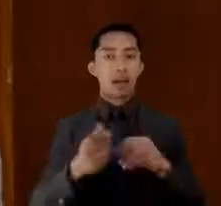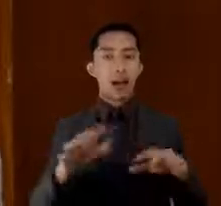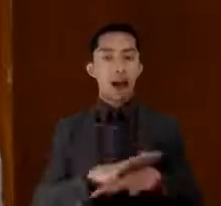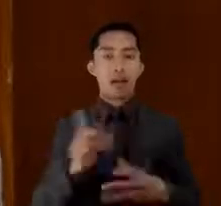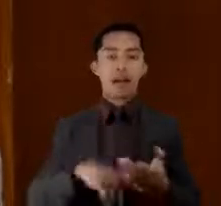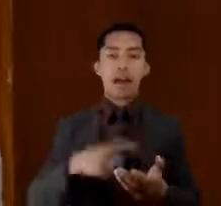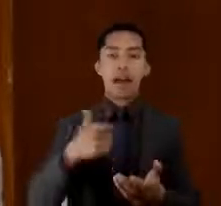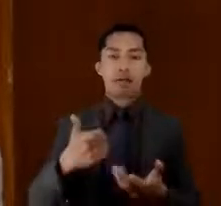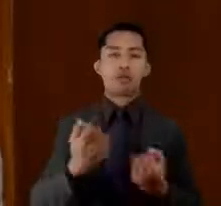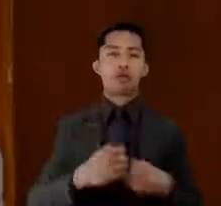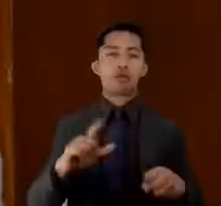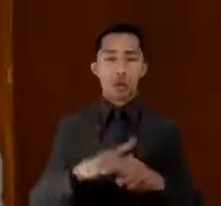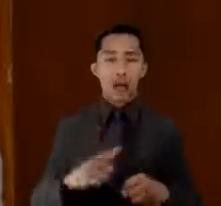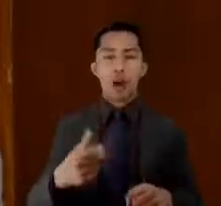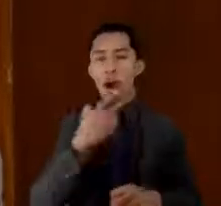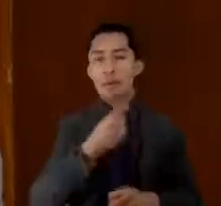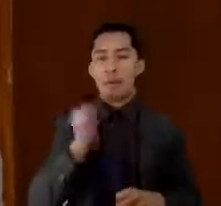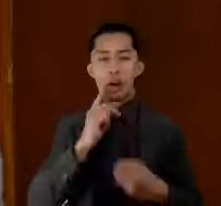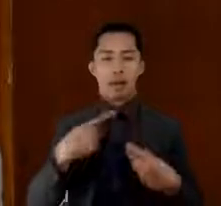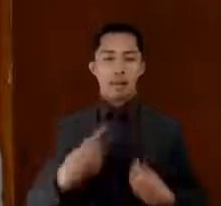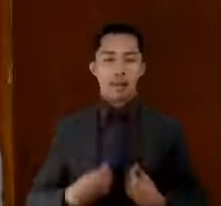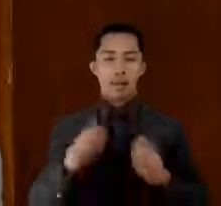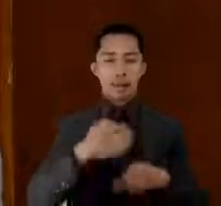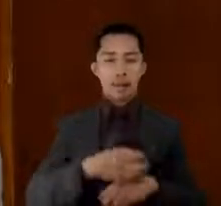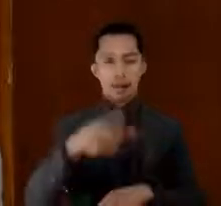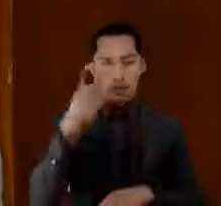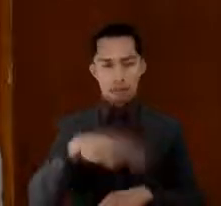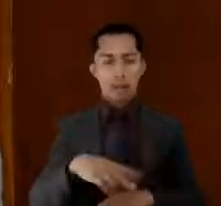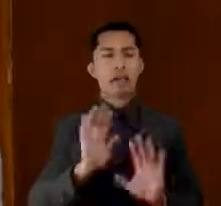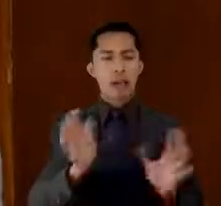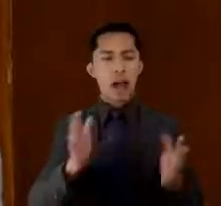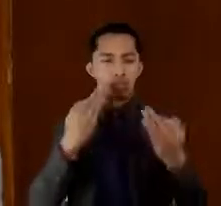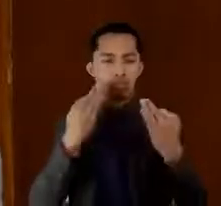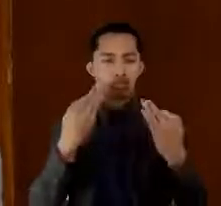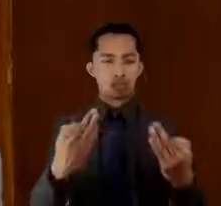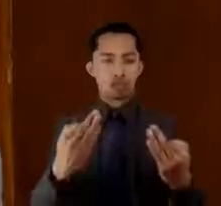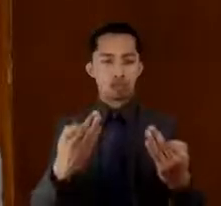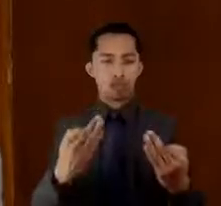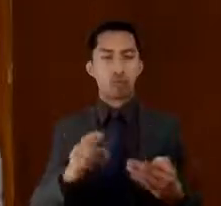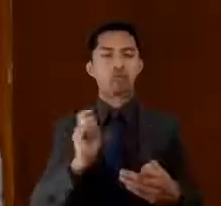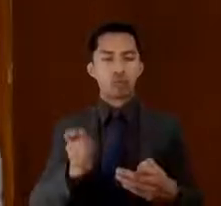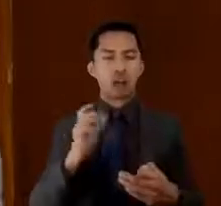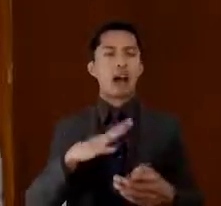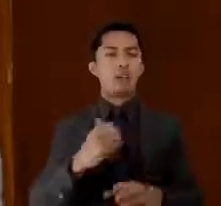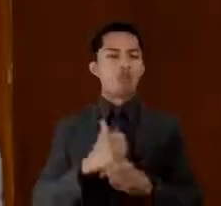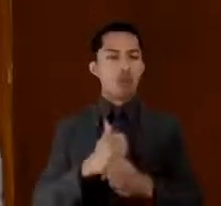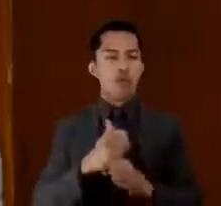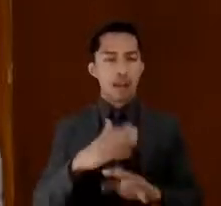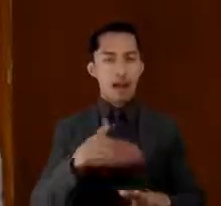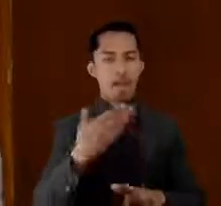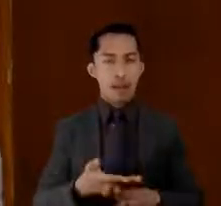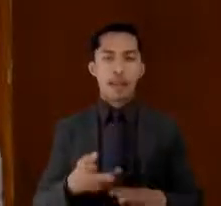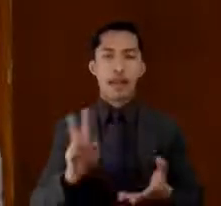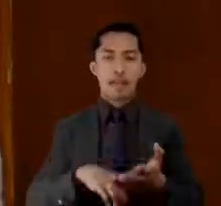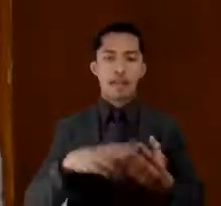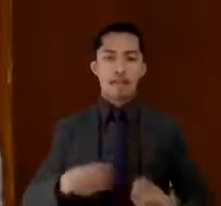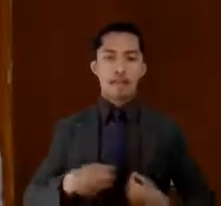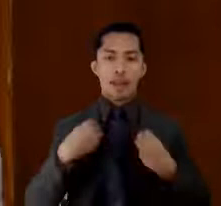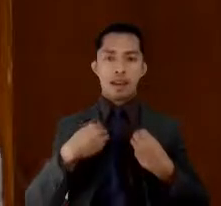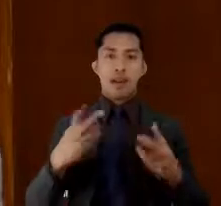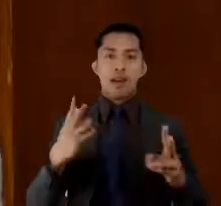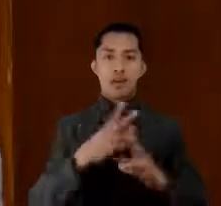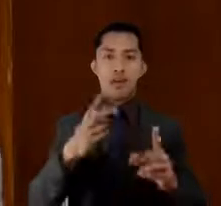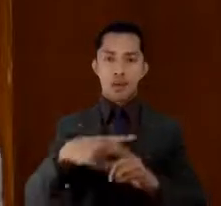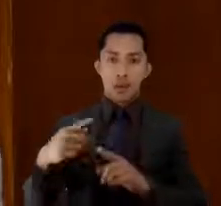y relaciones sociales de las y los mexiquenses. Hemos sido testigos de la afectación de los ecosistemas y el ejercicio de